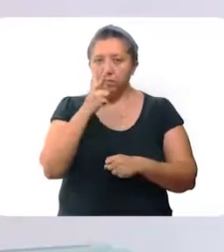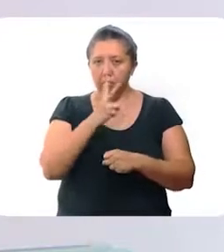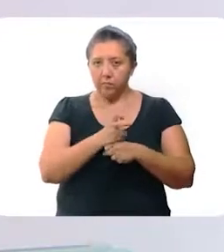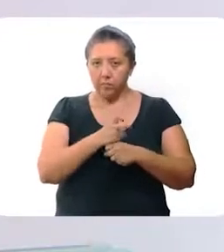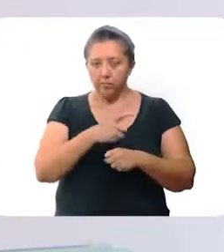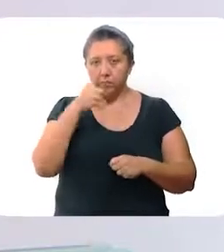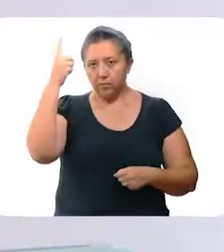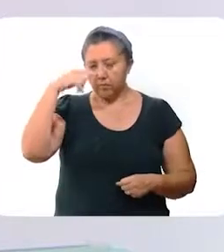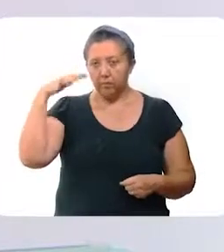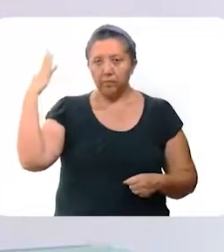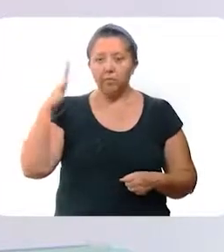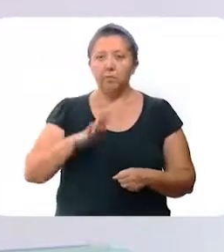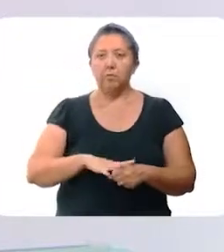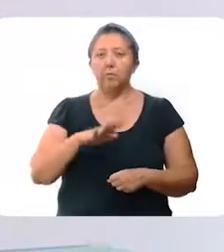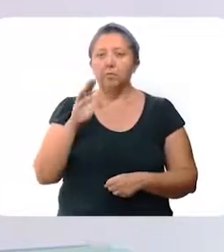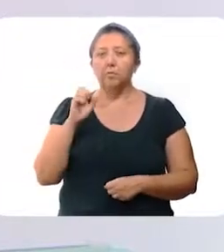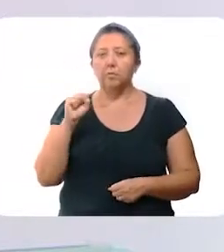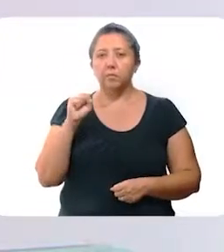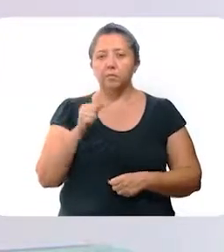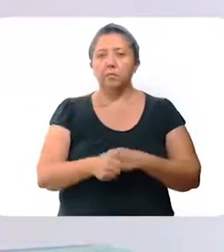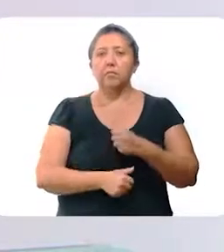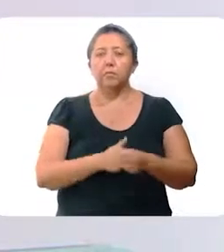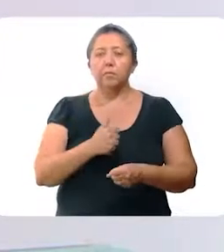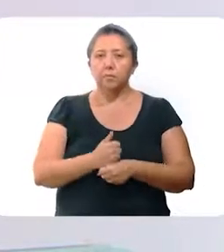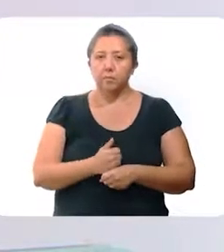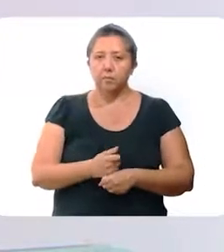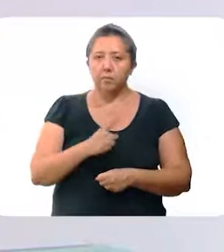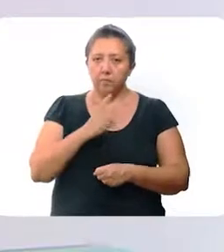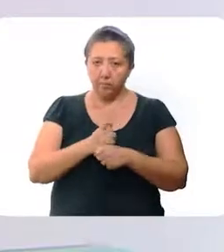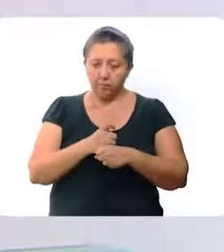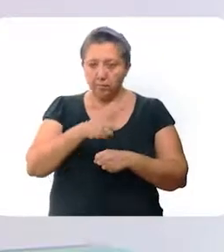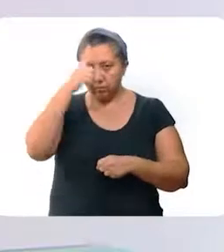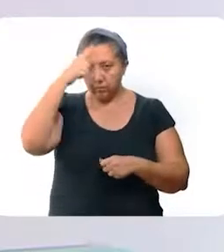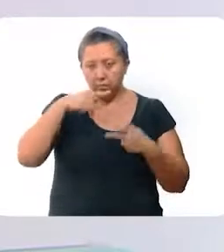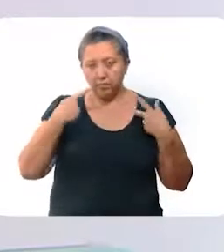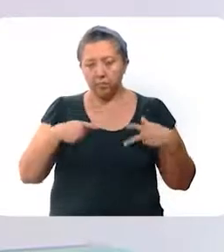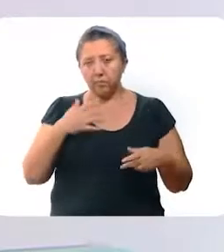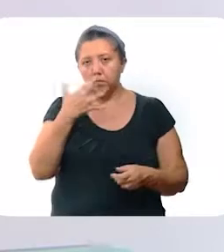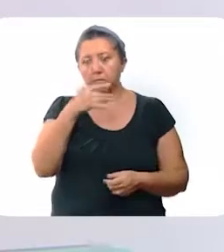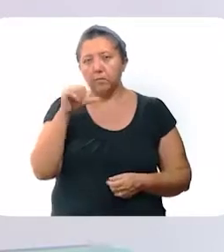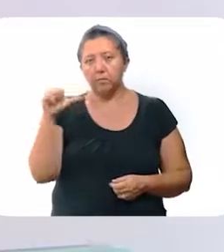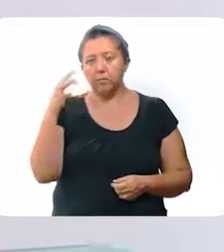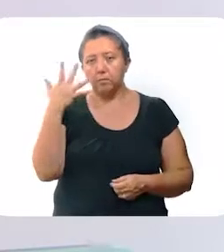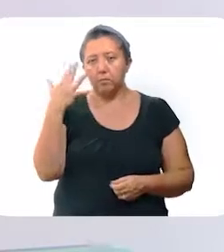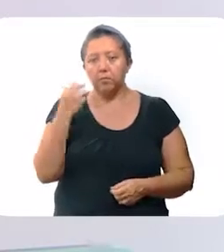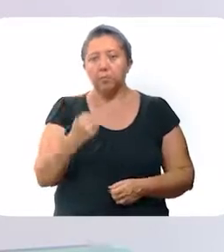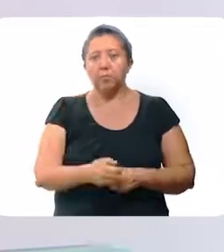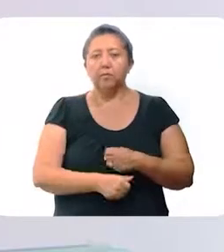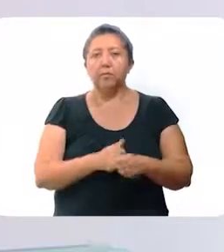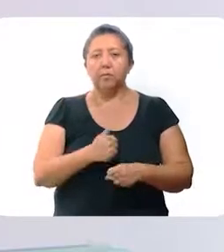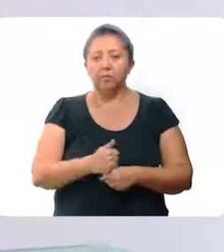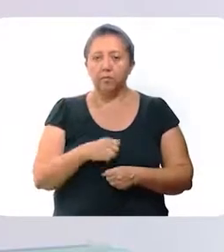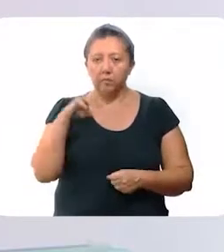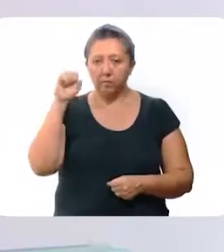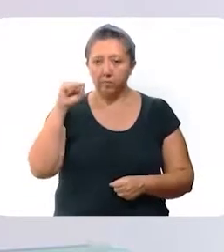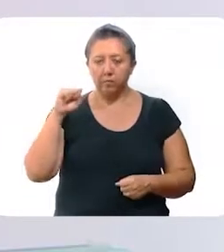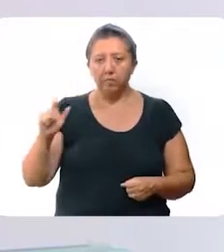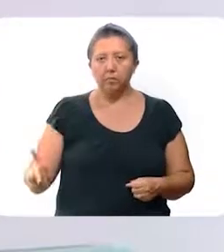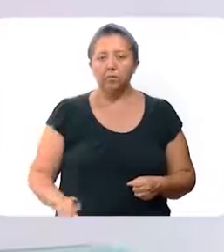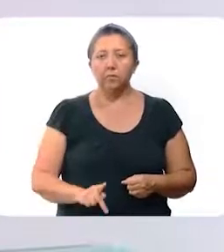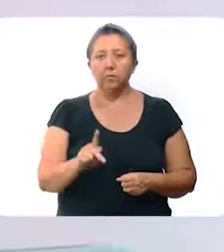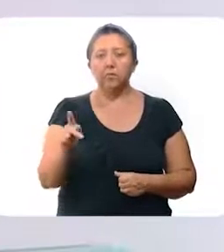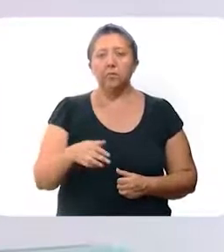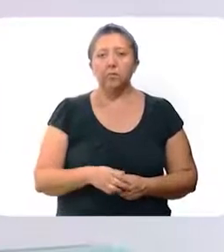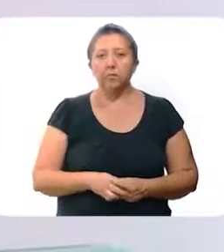segunda dosis para adultos mayores de más de 60 años y primeras dosis para personas de 50 a 59 años, en 60